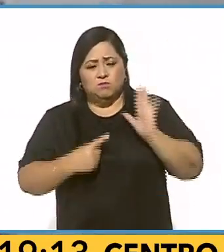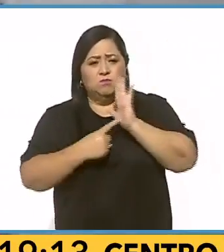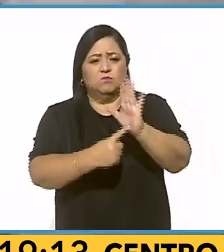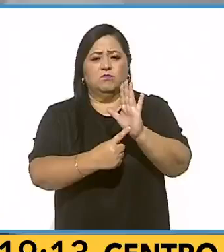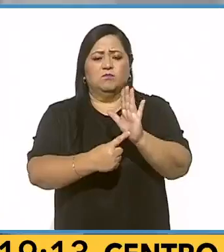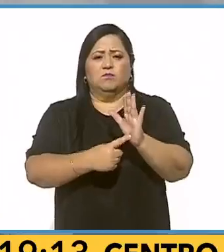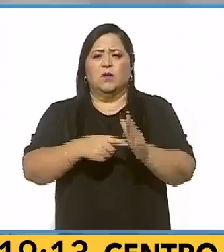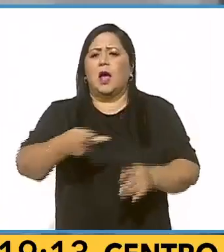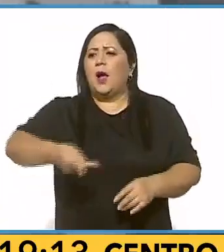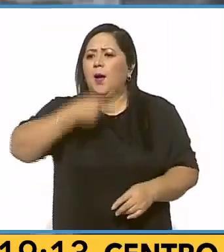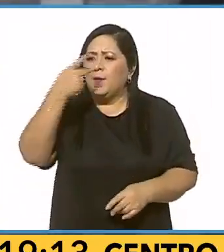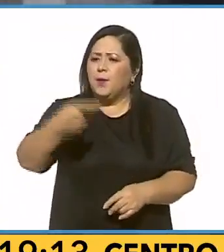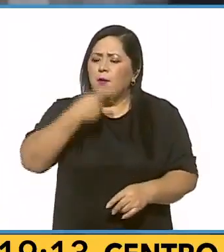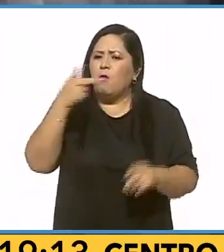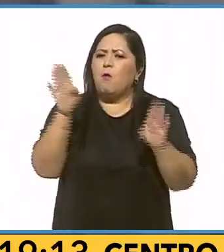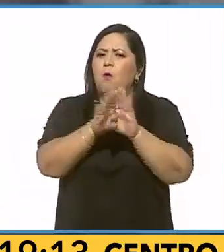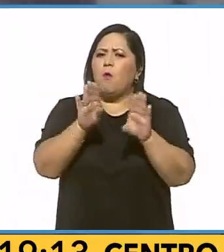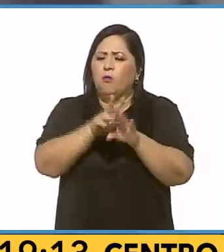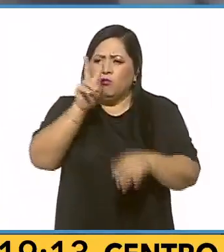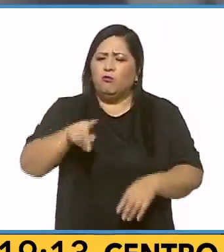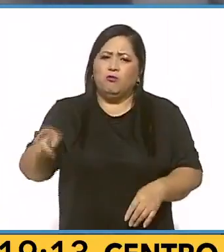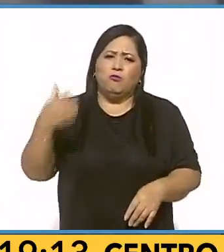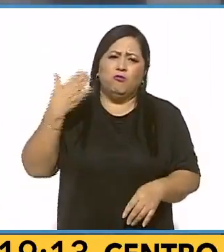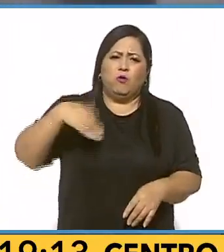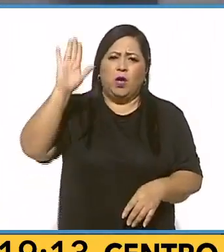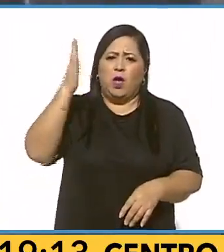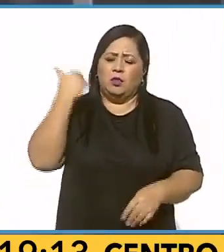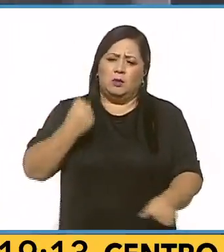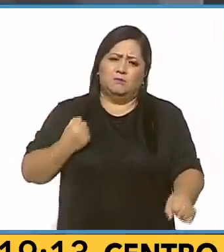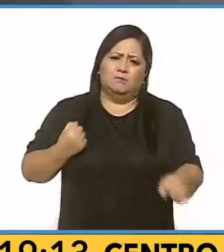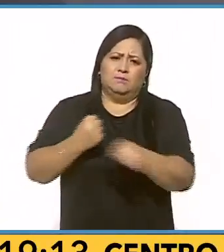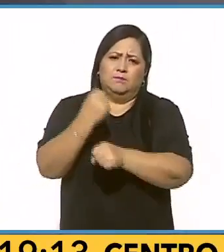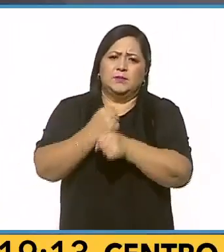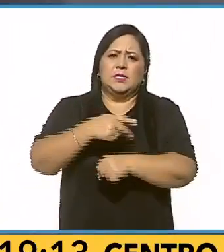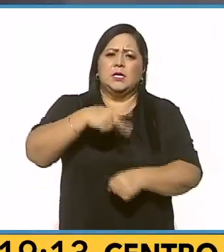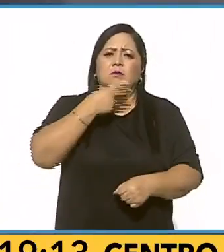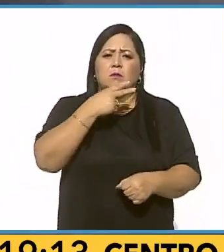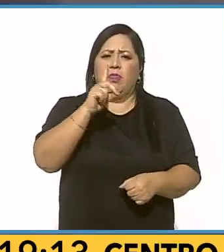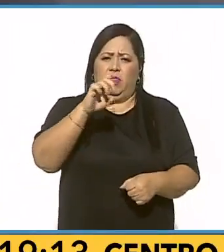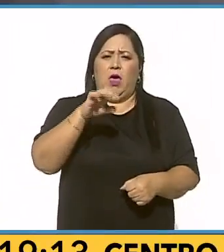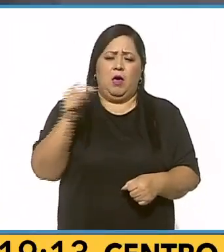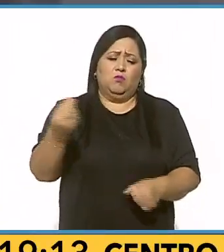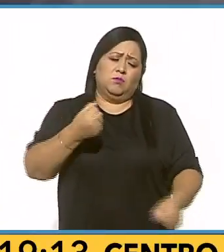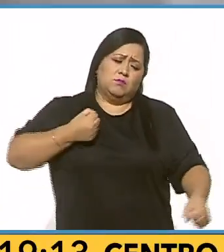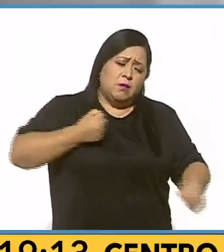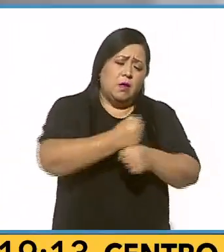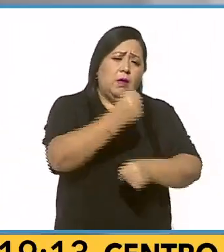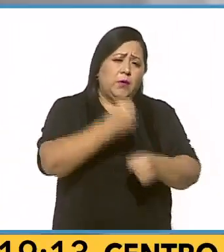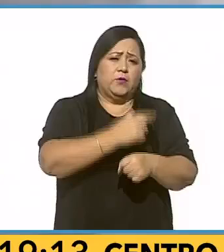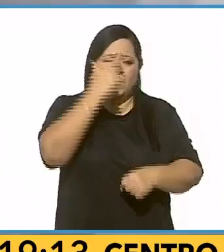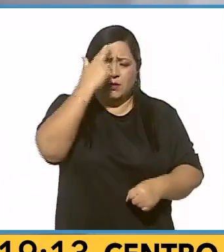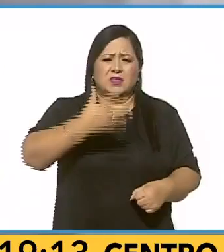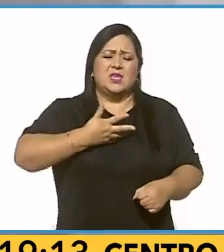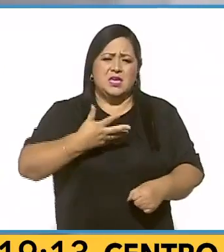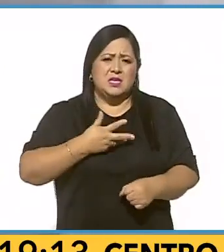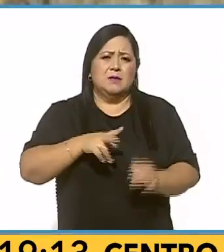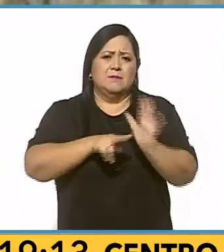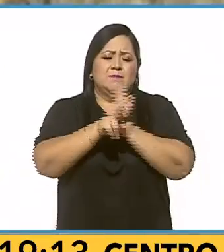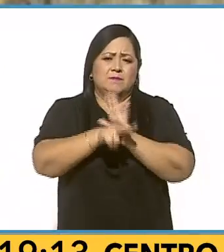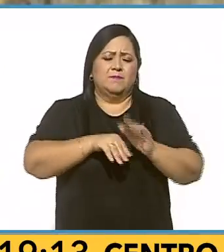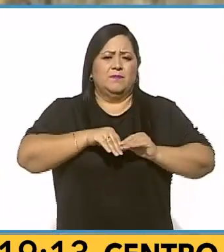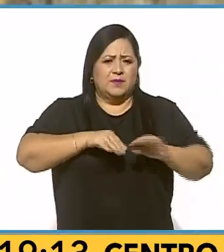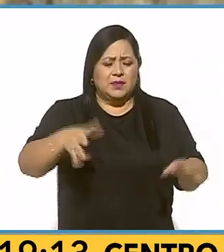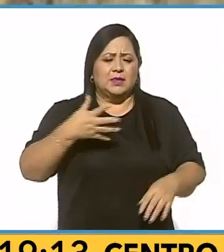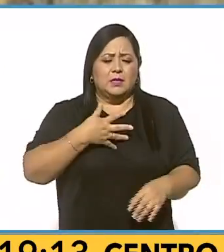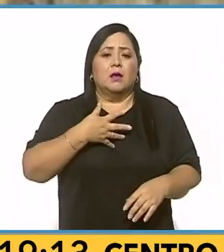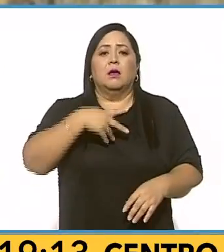los audios, ¿no? De cómo fue torturado Kiki Camarena, y evidentemente es algo que pues propagandísticamente al